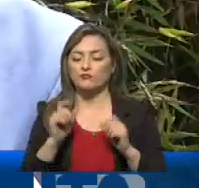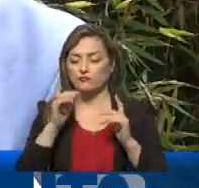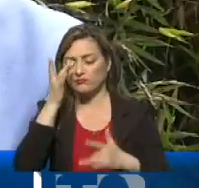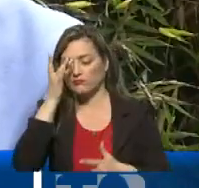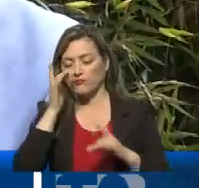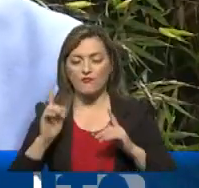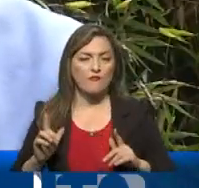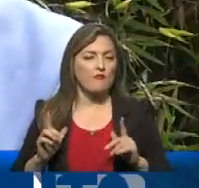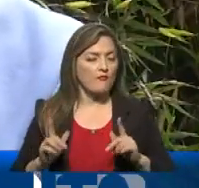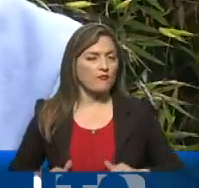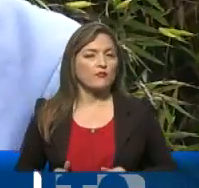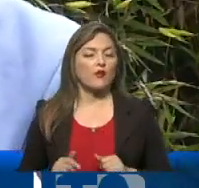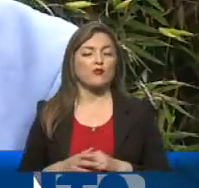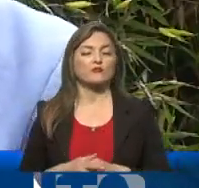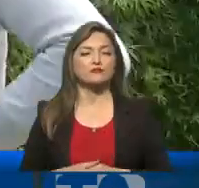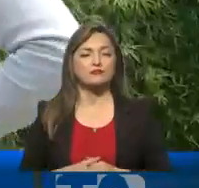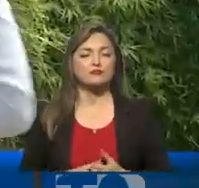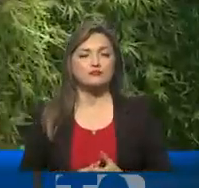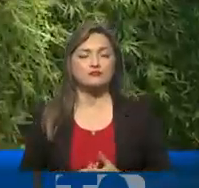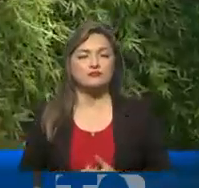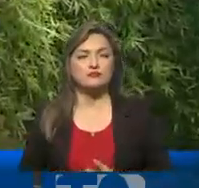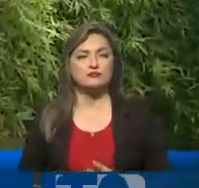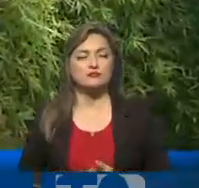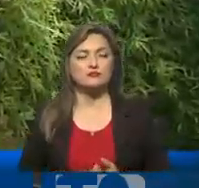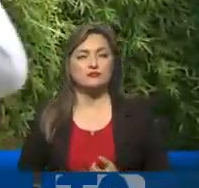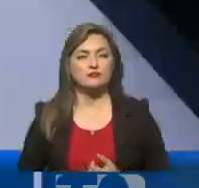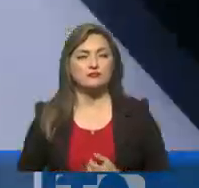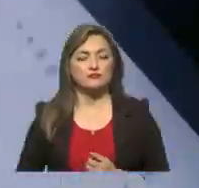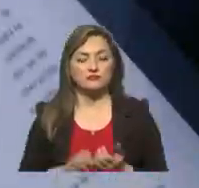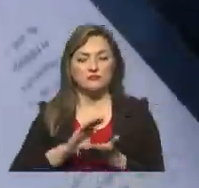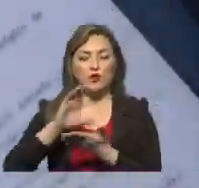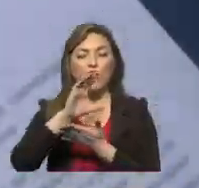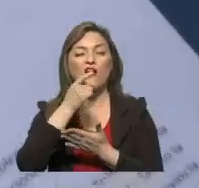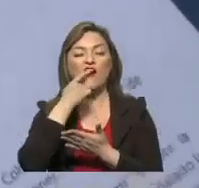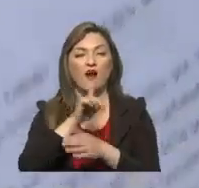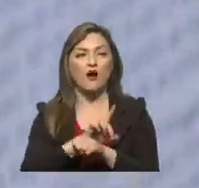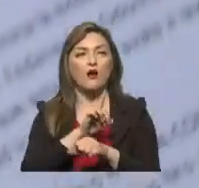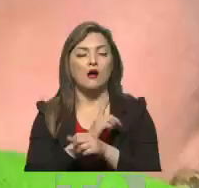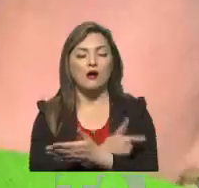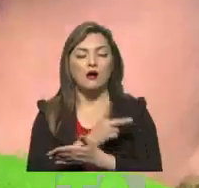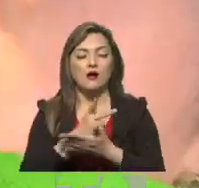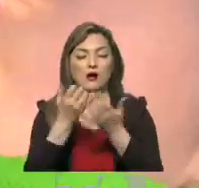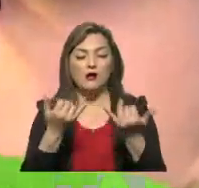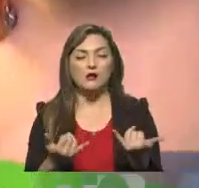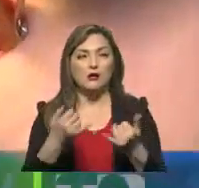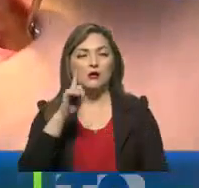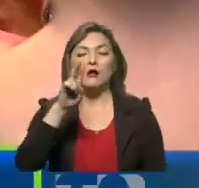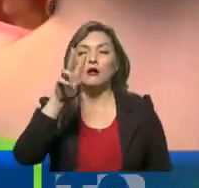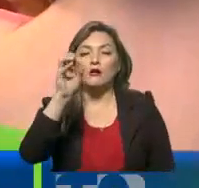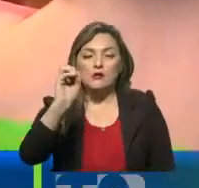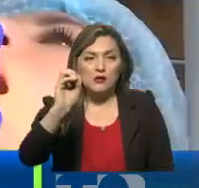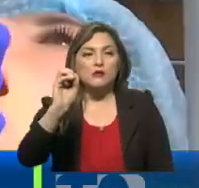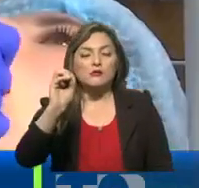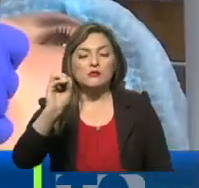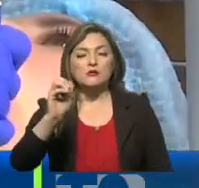personal altamente sensitivo en esta pandemia. Según el Colegio de Odontólogos de Pichincha, hasta la fecha, alrededor de 120 profesionales